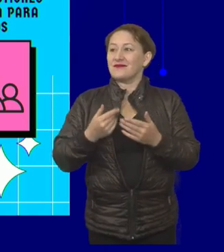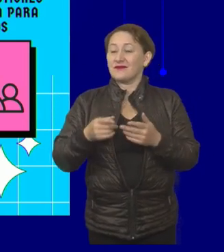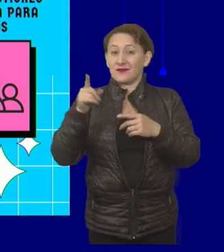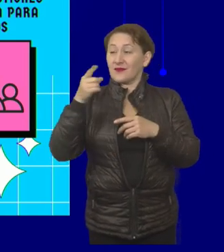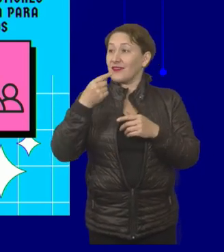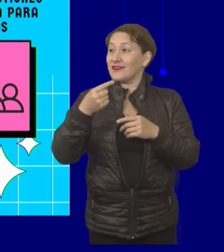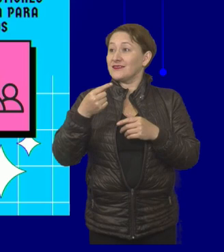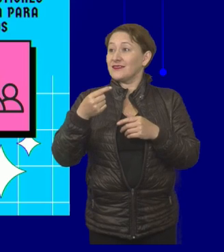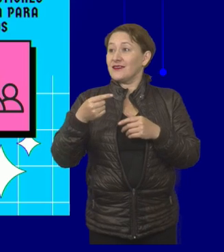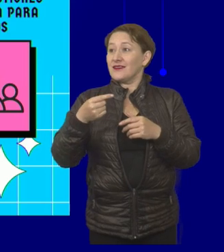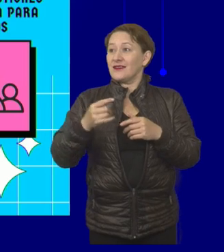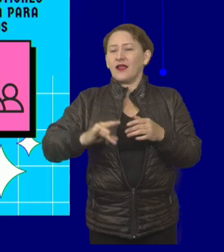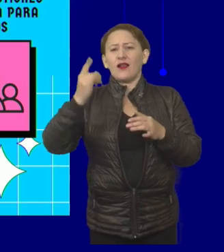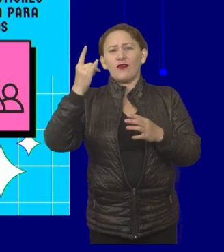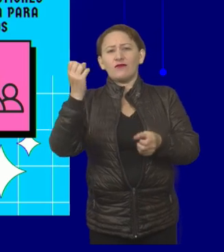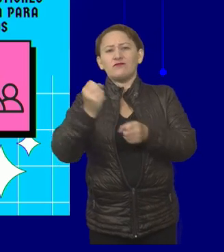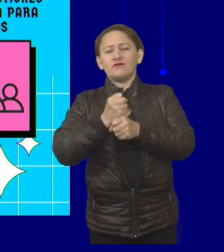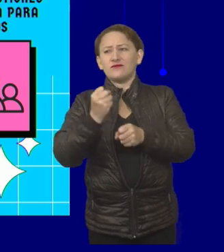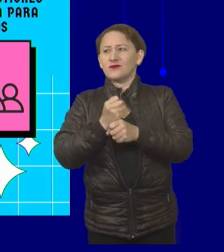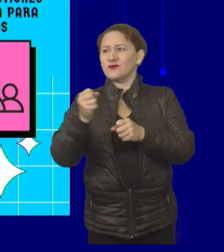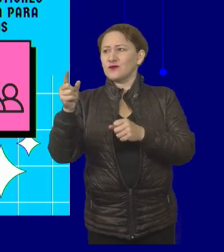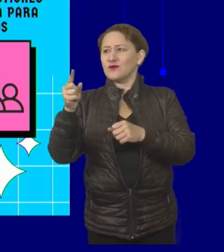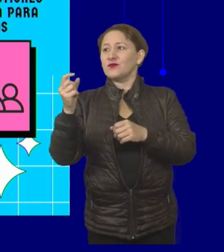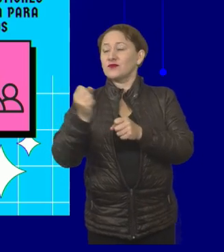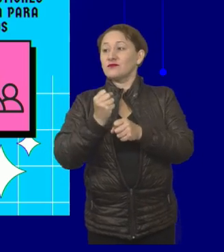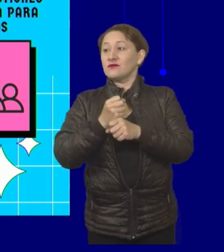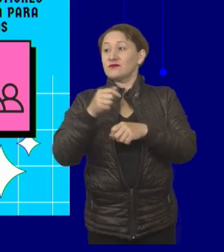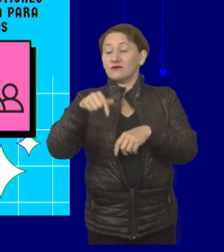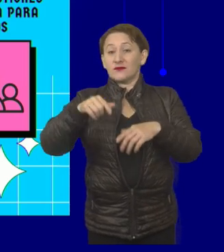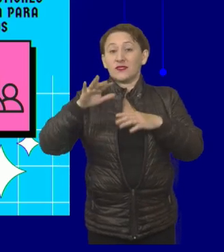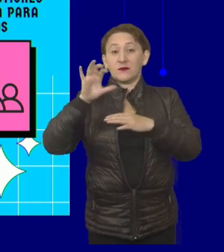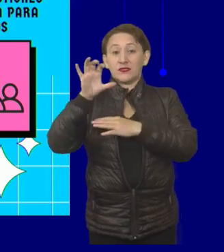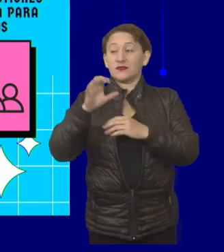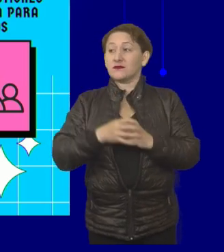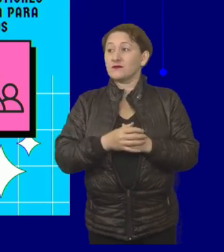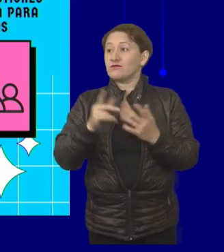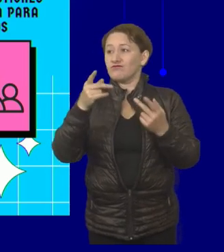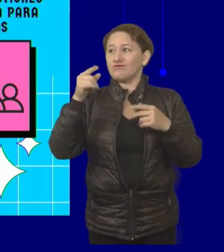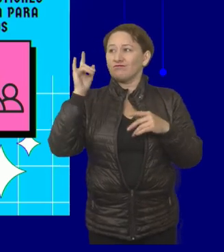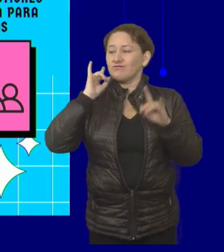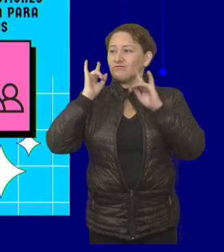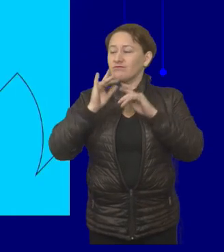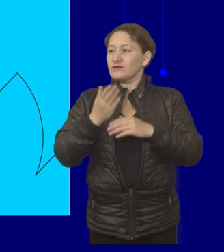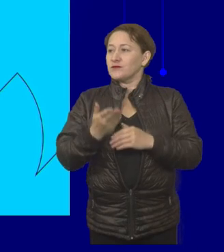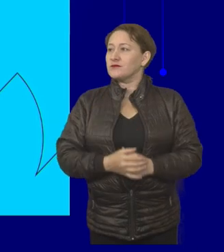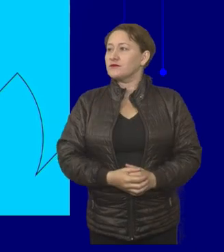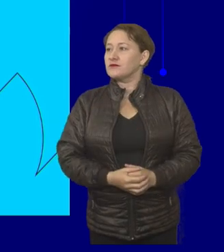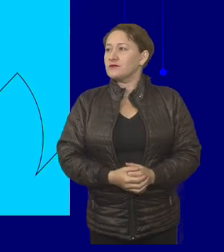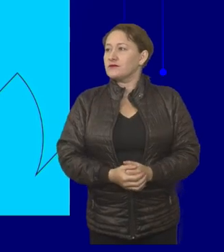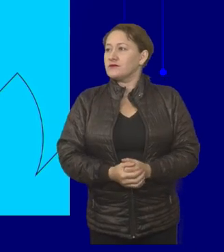Ahí decía algo y es que he trabajado algo para los gremios de este país, como ustedes ya lo han escuchado.